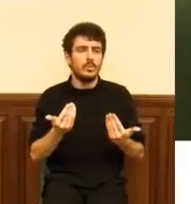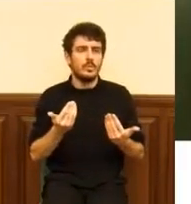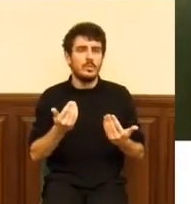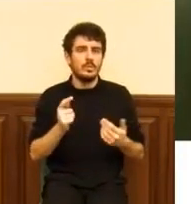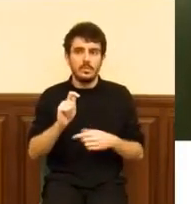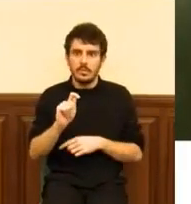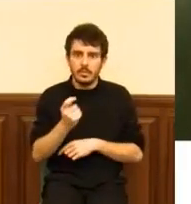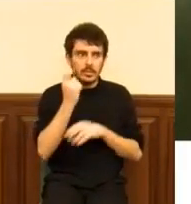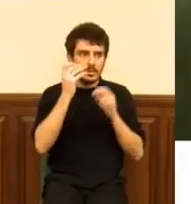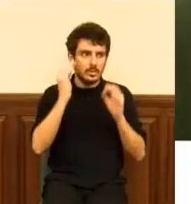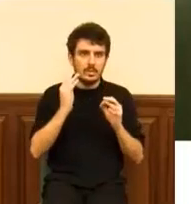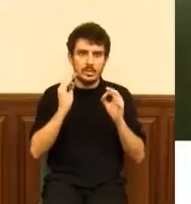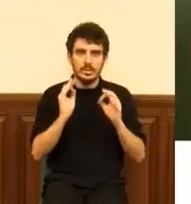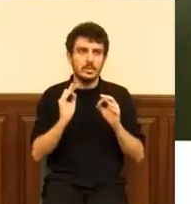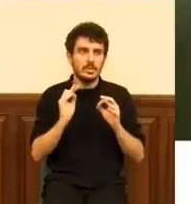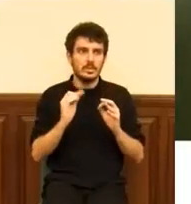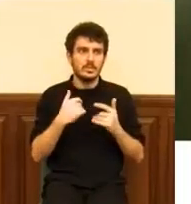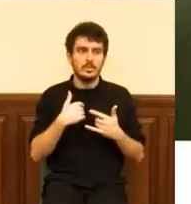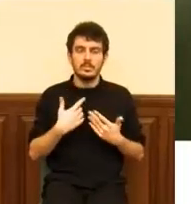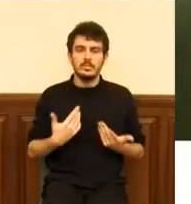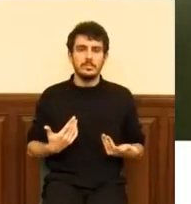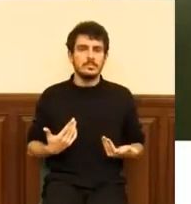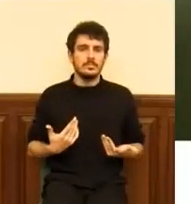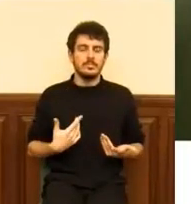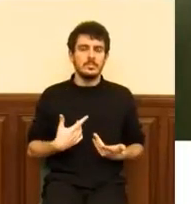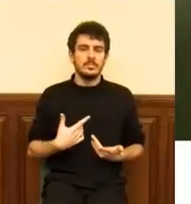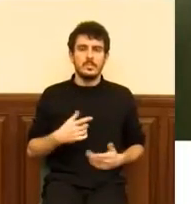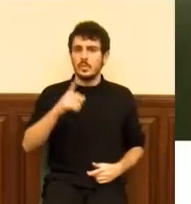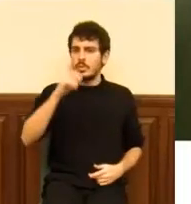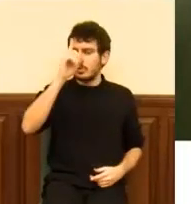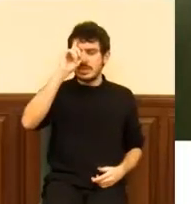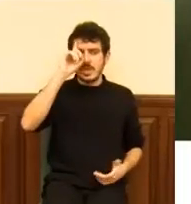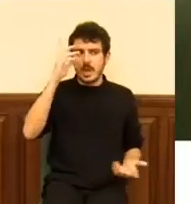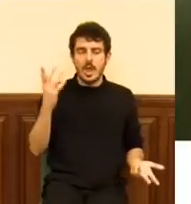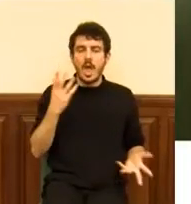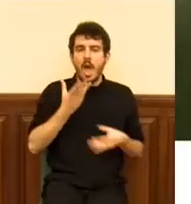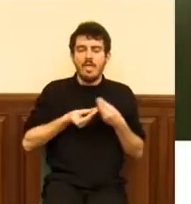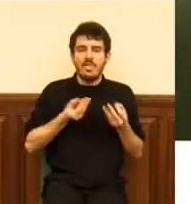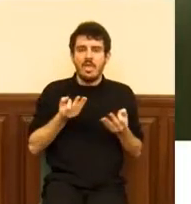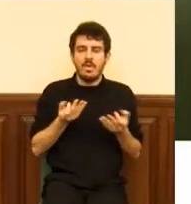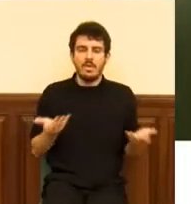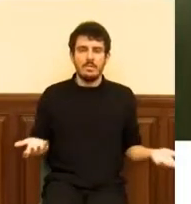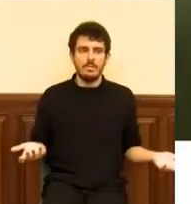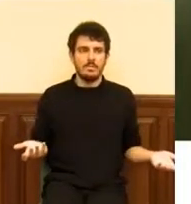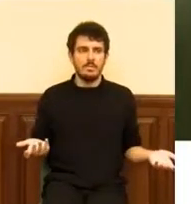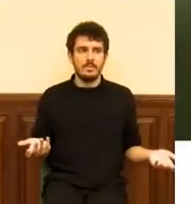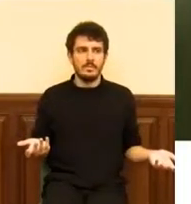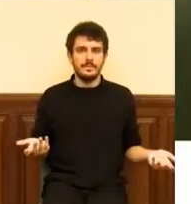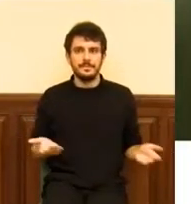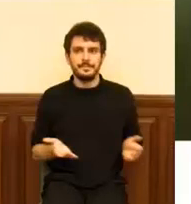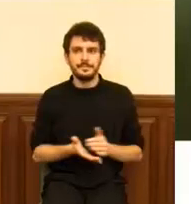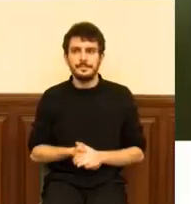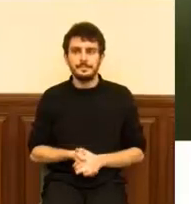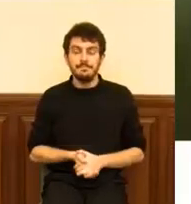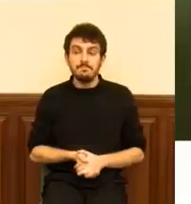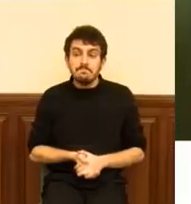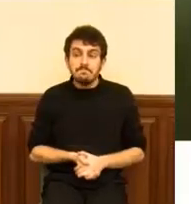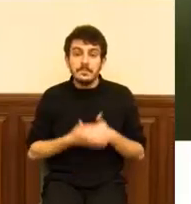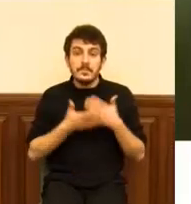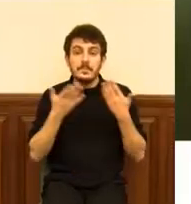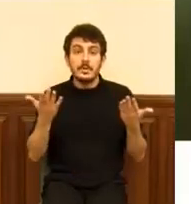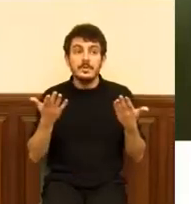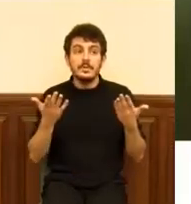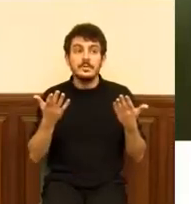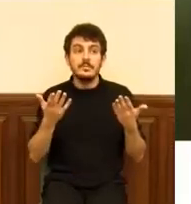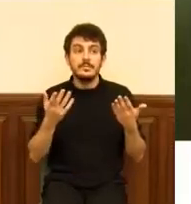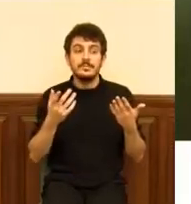o sea, la tenemos y yo no, no, es que no sé qué se está haciendo. Con lo cual, en vez de